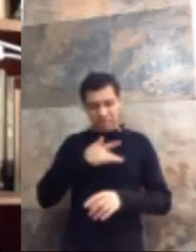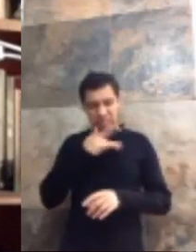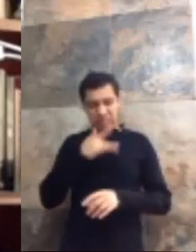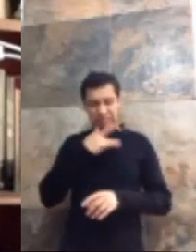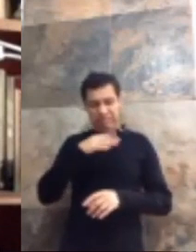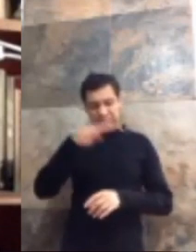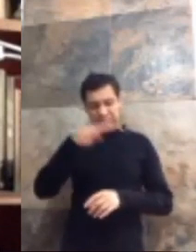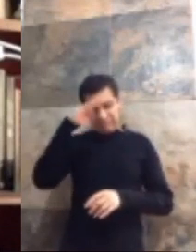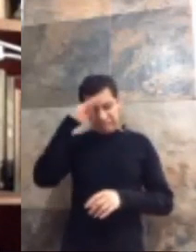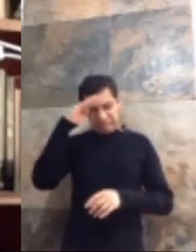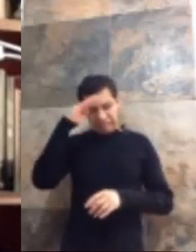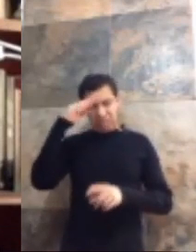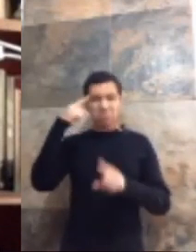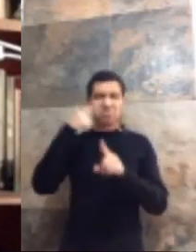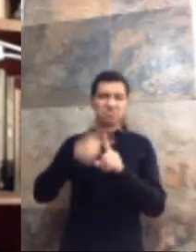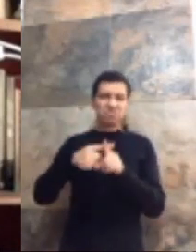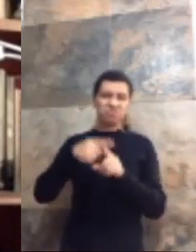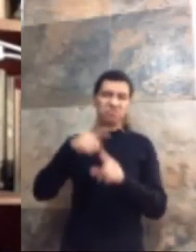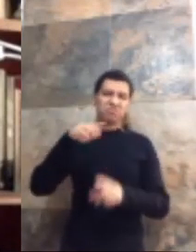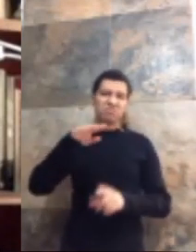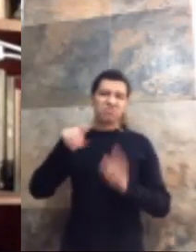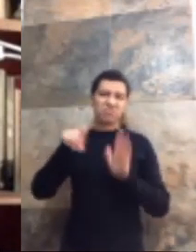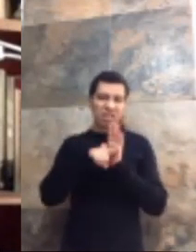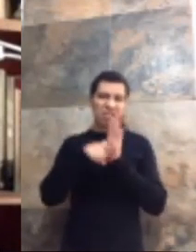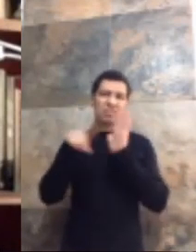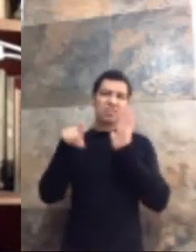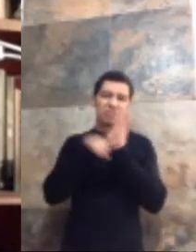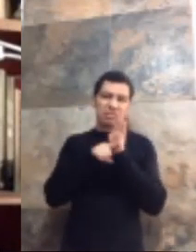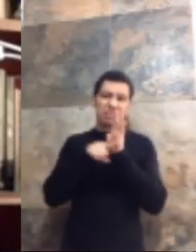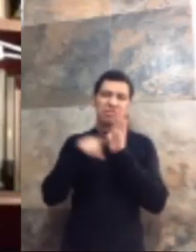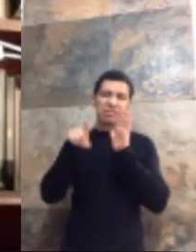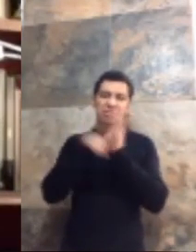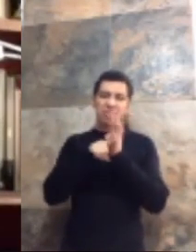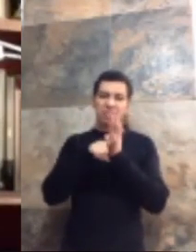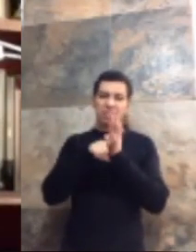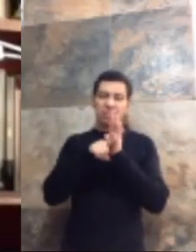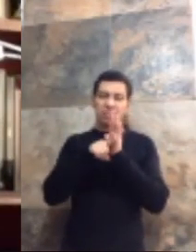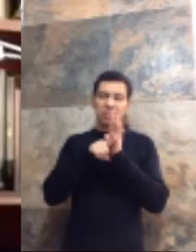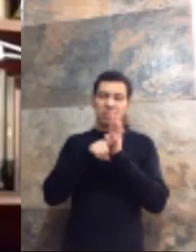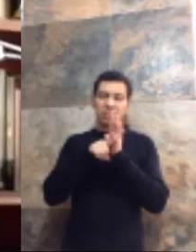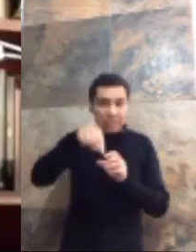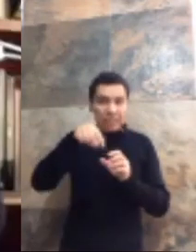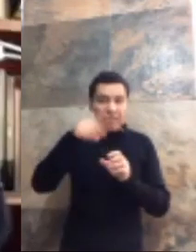final, y probablemente tú lo pudieras reforzar, el mensaje